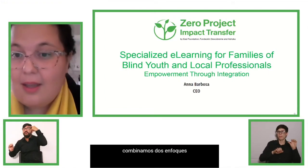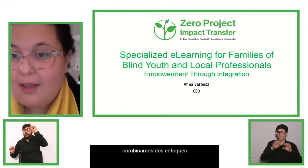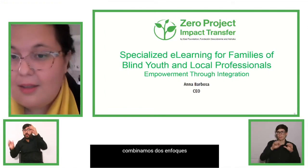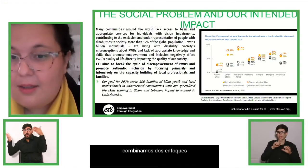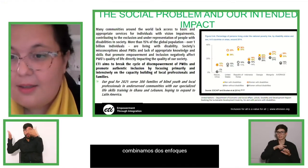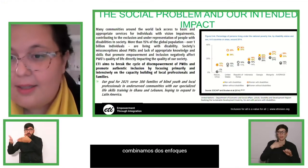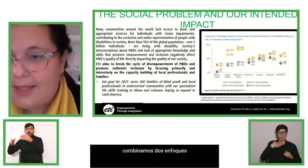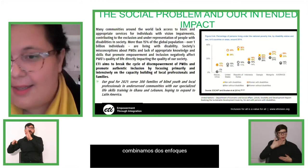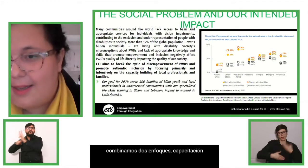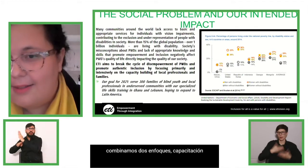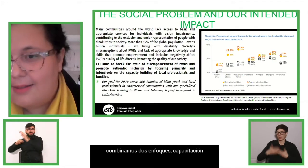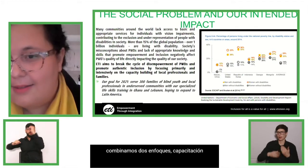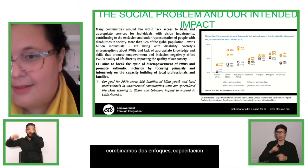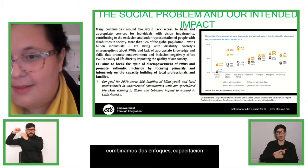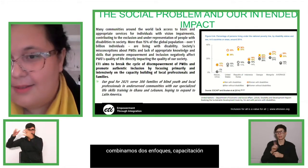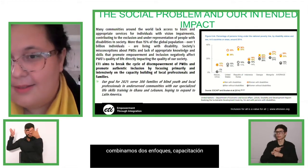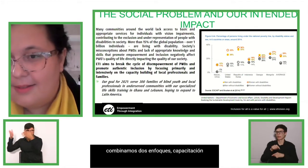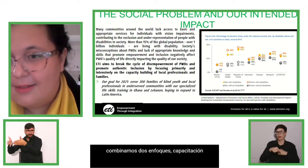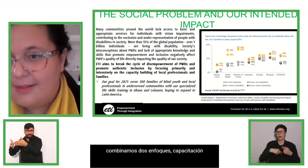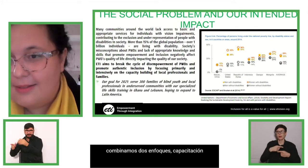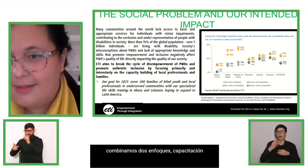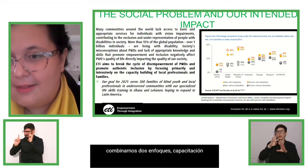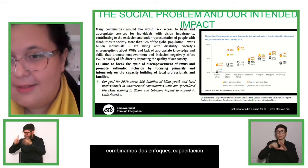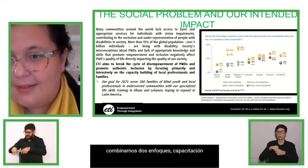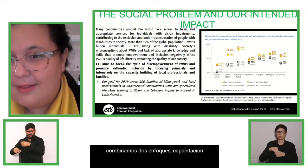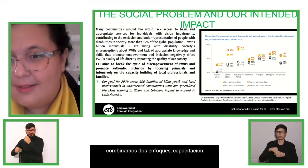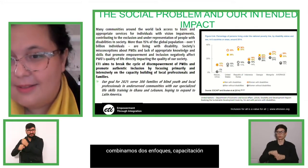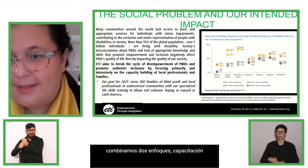la inclusión mundial, a nivel mundial. La próxima.